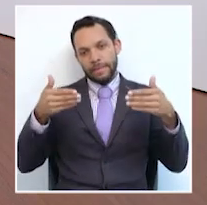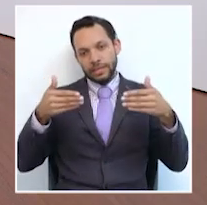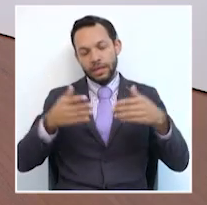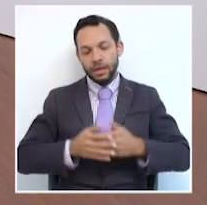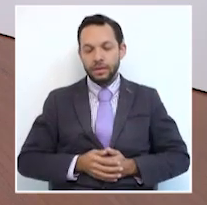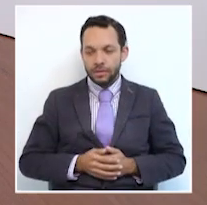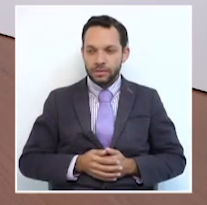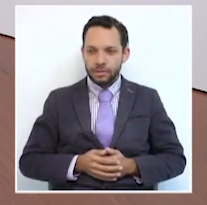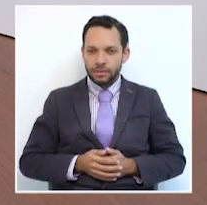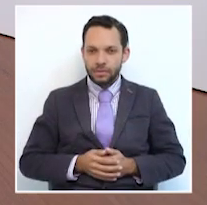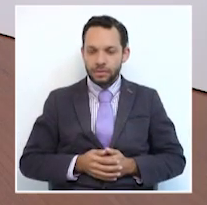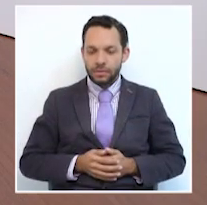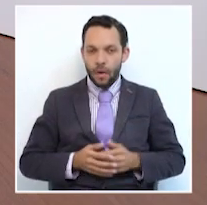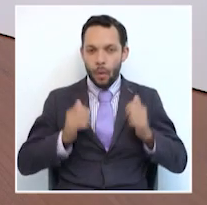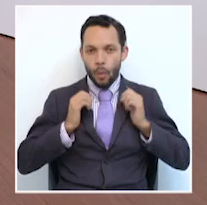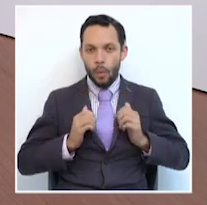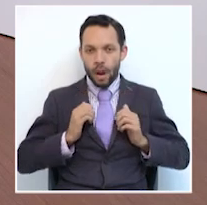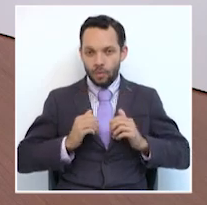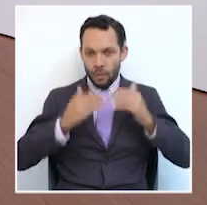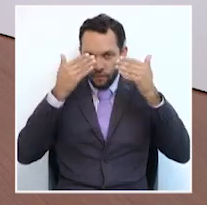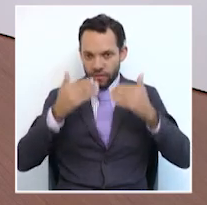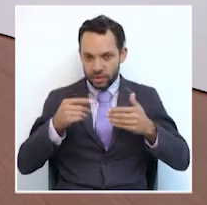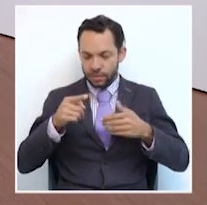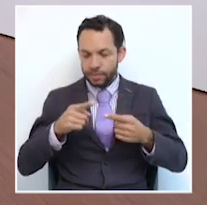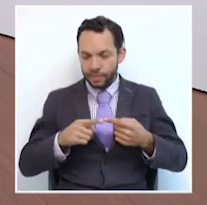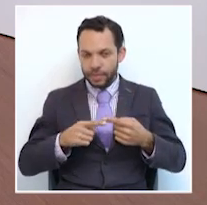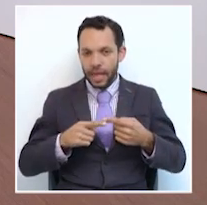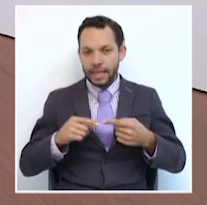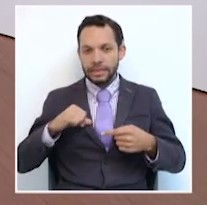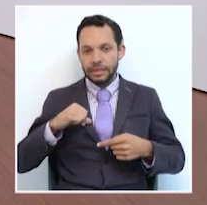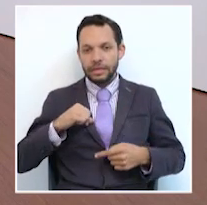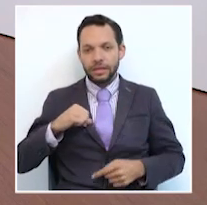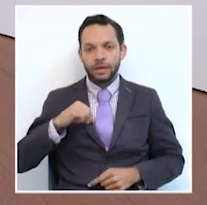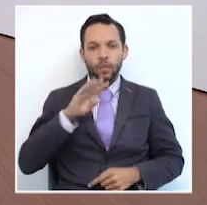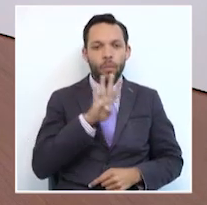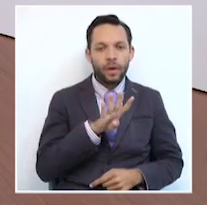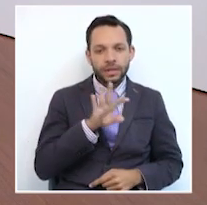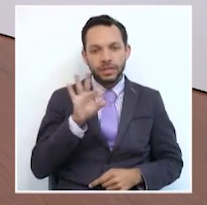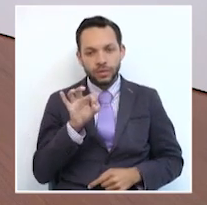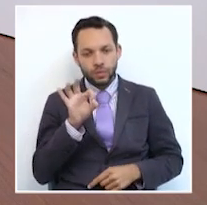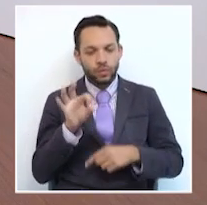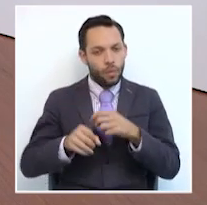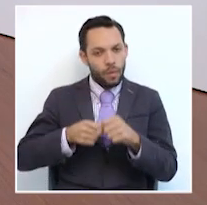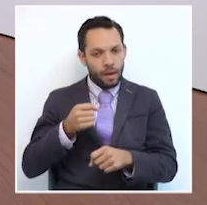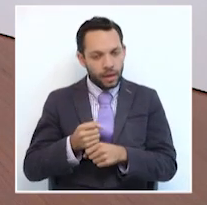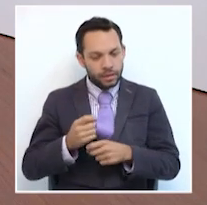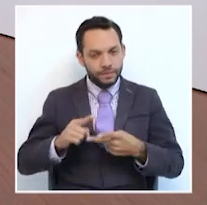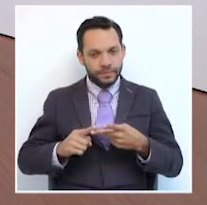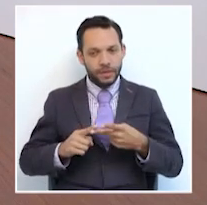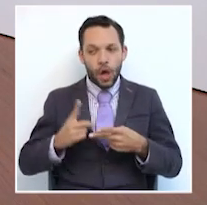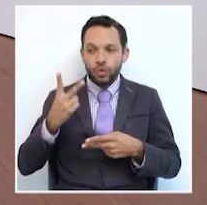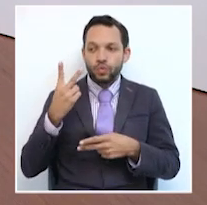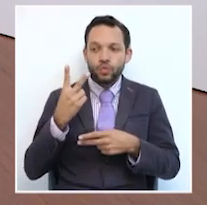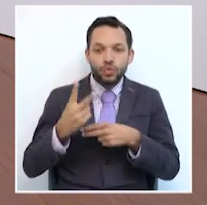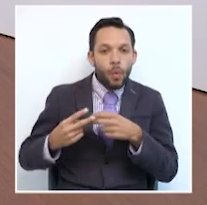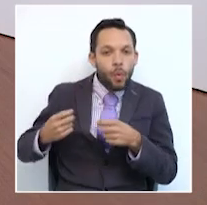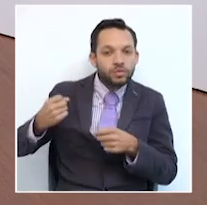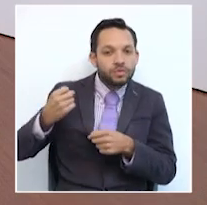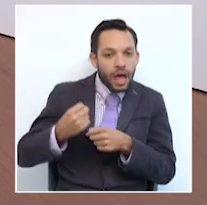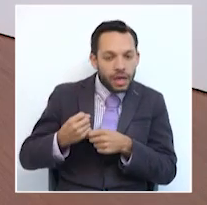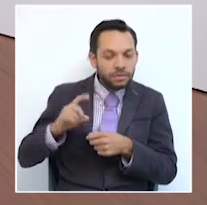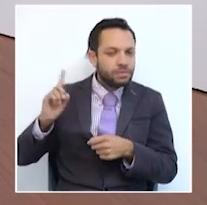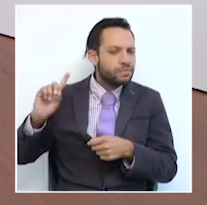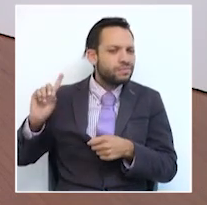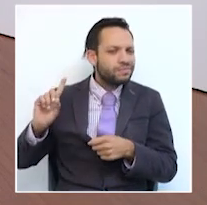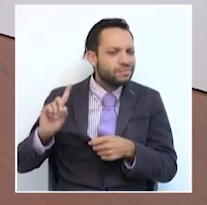en este momento tengo 48 años hace dos años me realizan